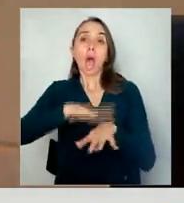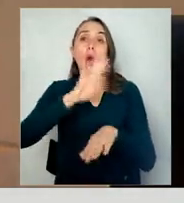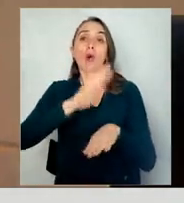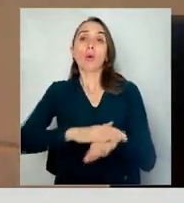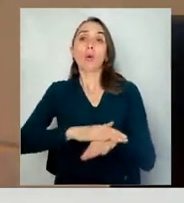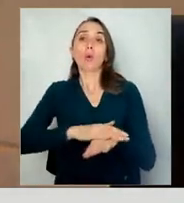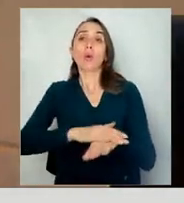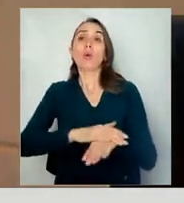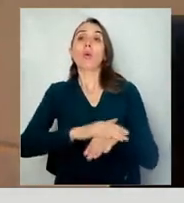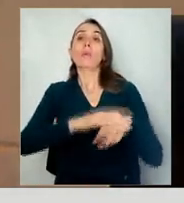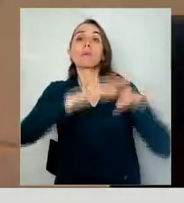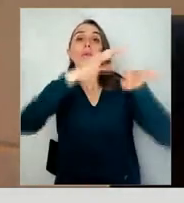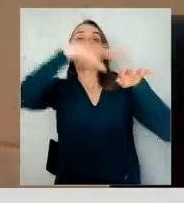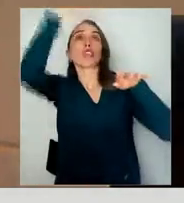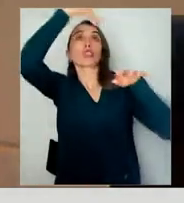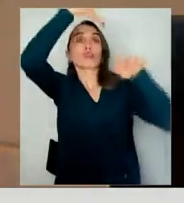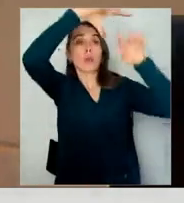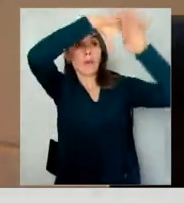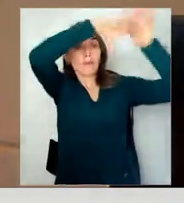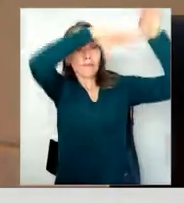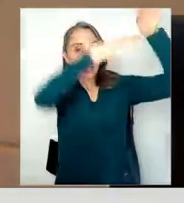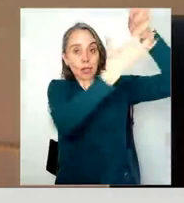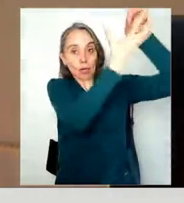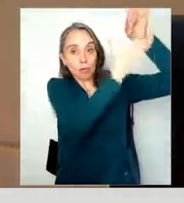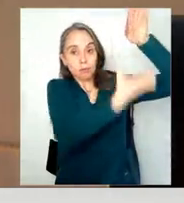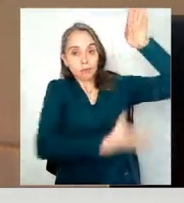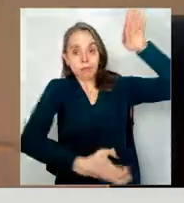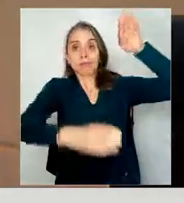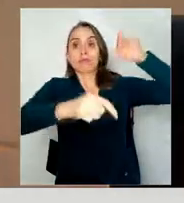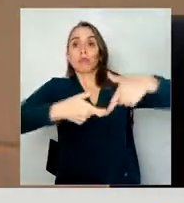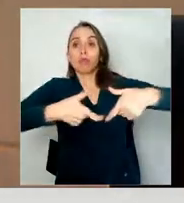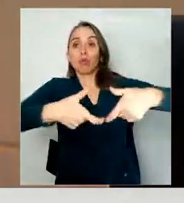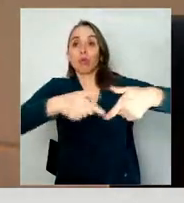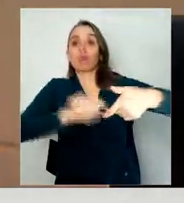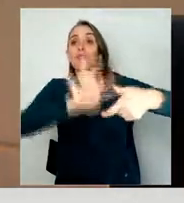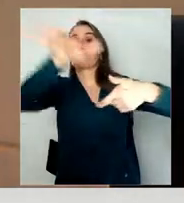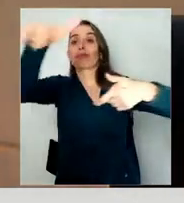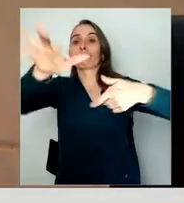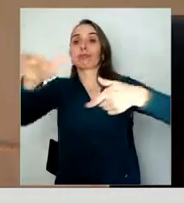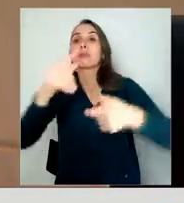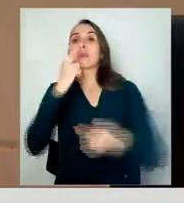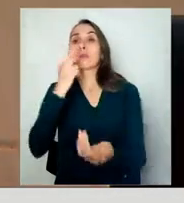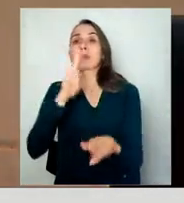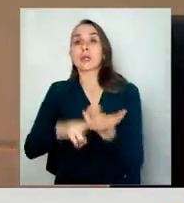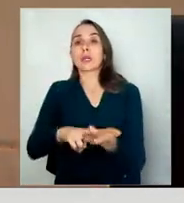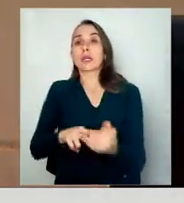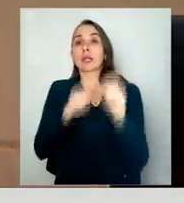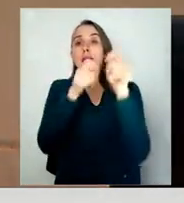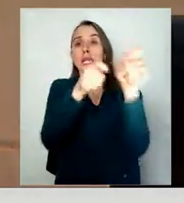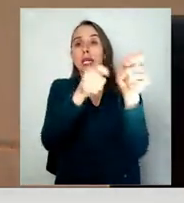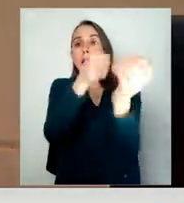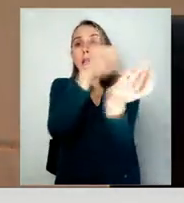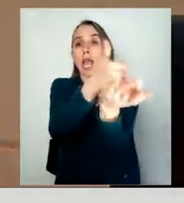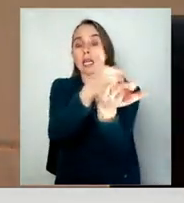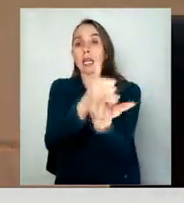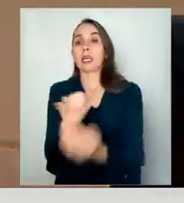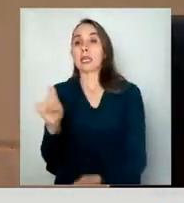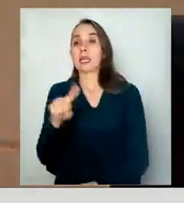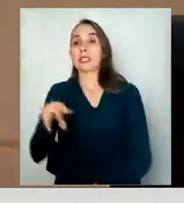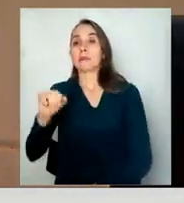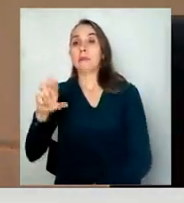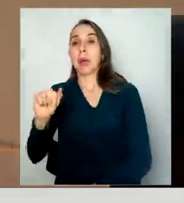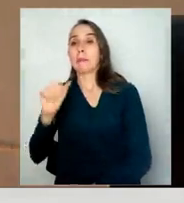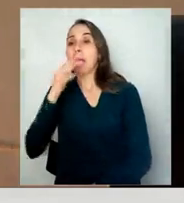de agua lluvia es por eso que quiero al alcalde a mapa y también al Mob si corresponde